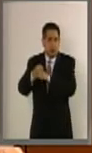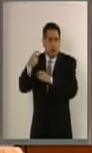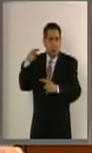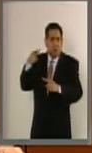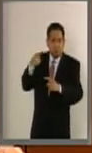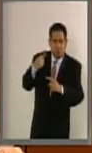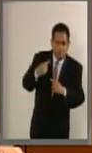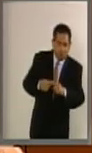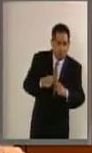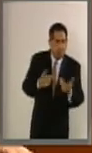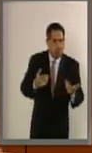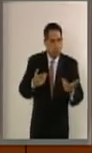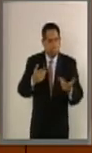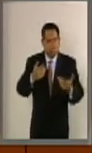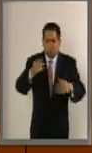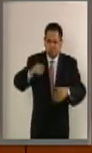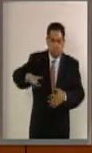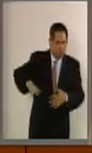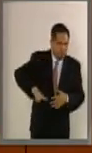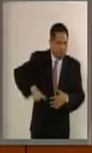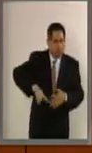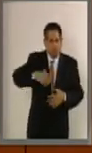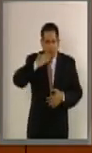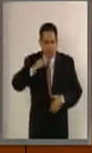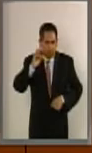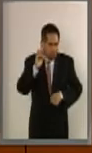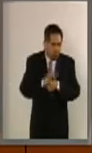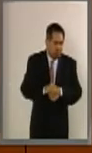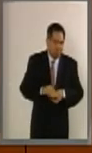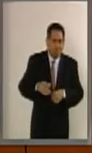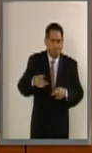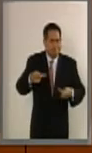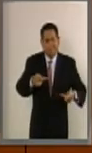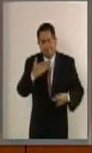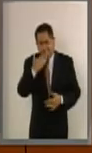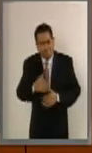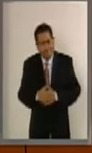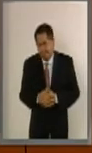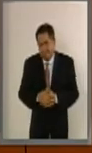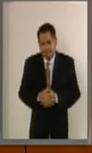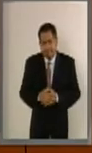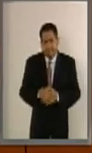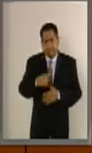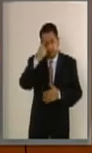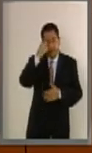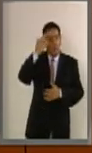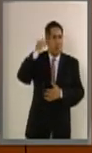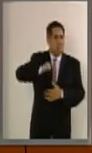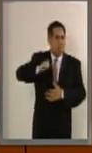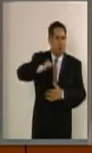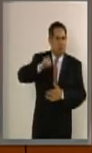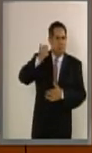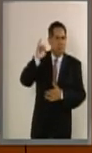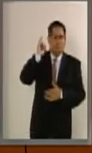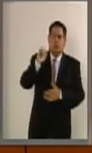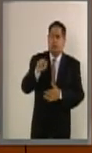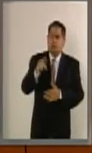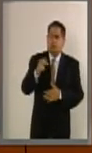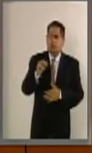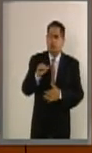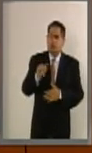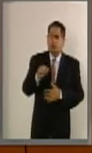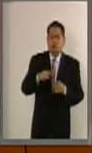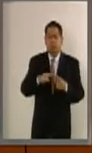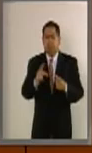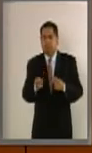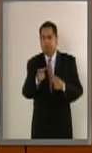hemos sabido responder como gobierno, como nación. La pregunta que Ignacio Ramírez, el nigromante, planteó